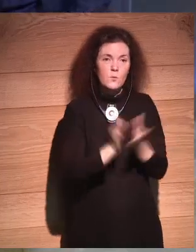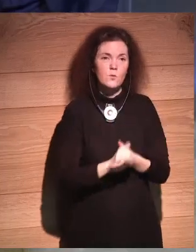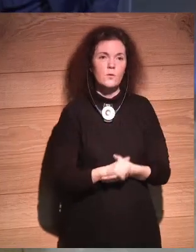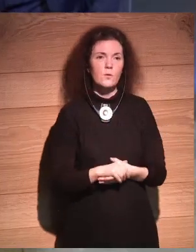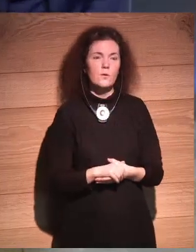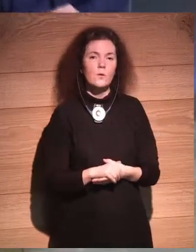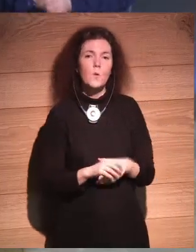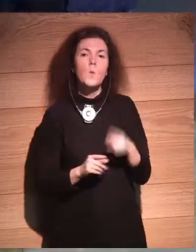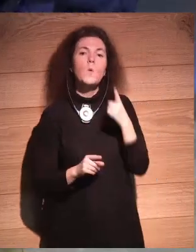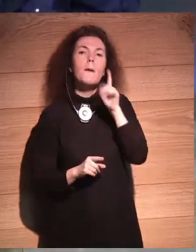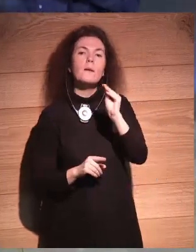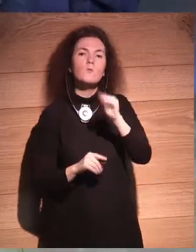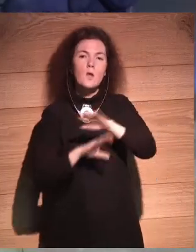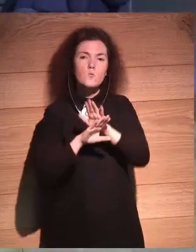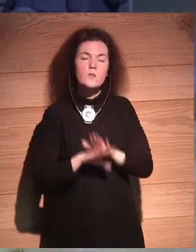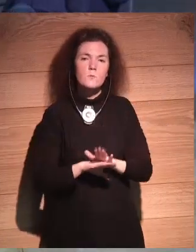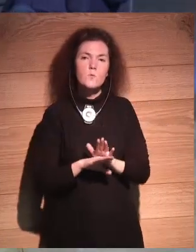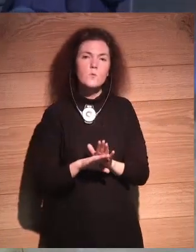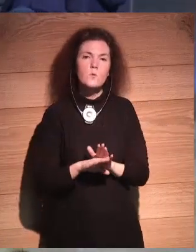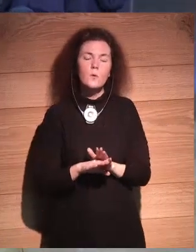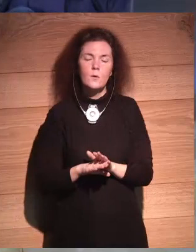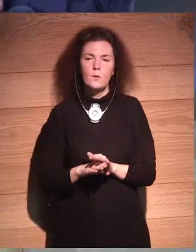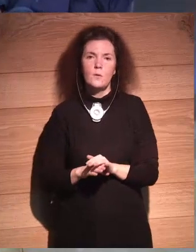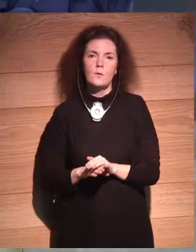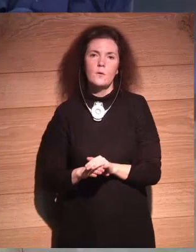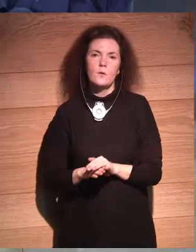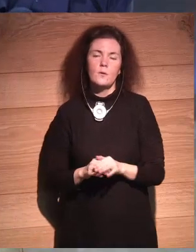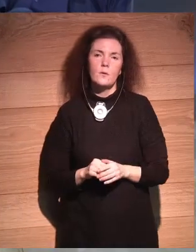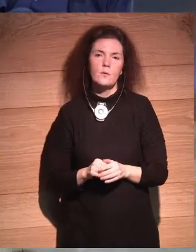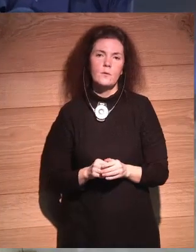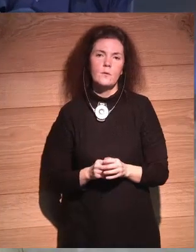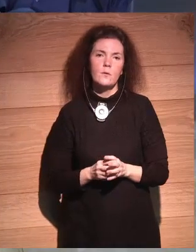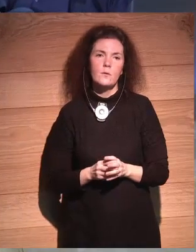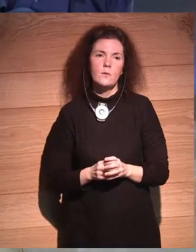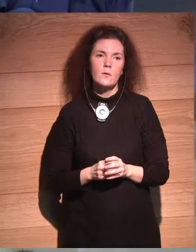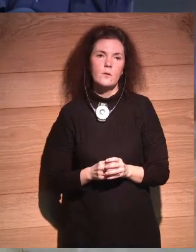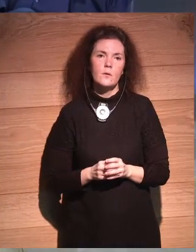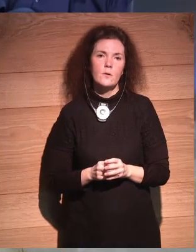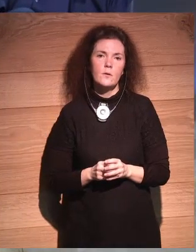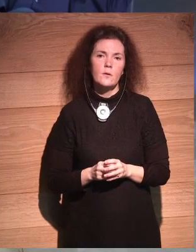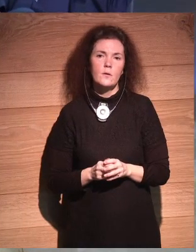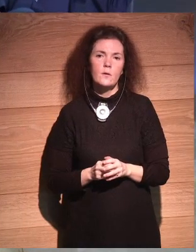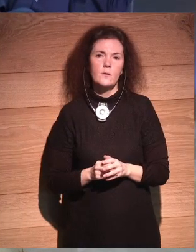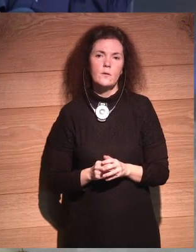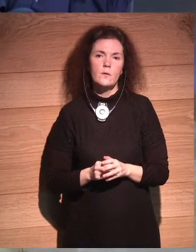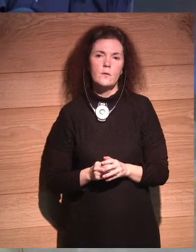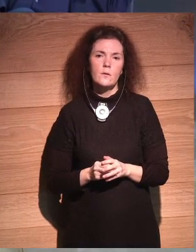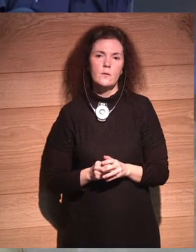Just one more question, the last one. Thank you very much. I just wanted to